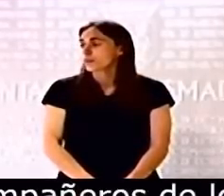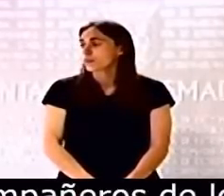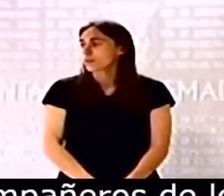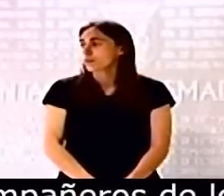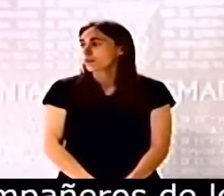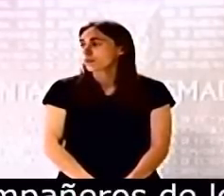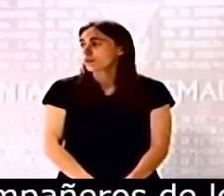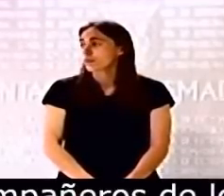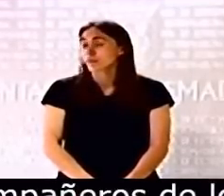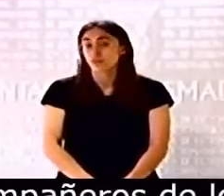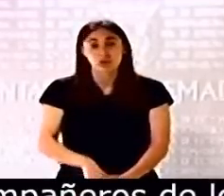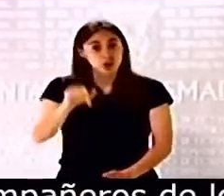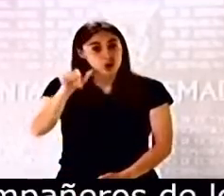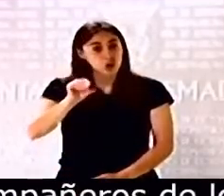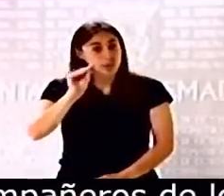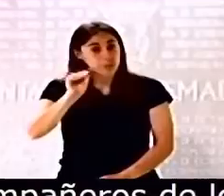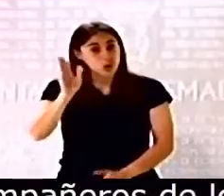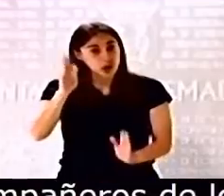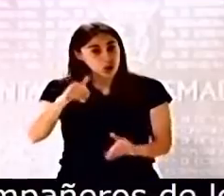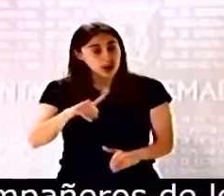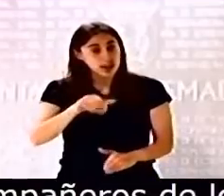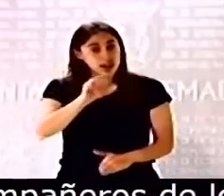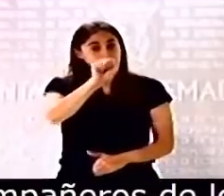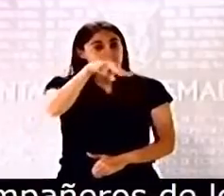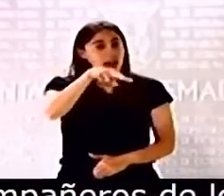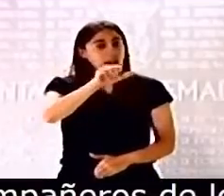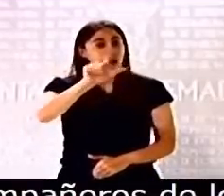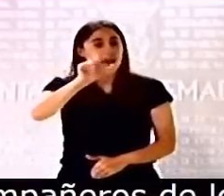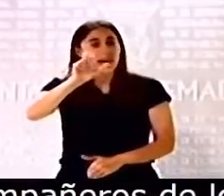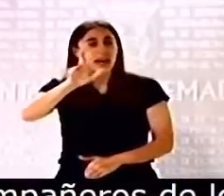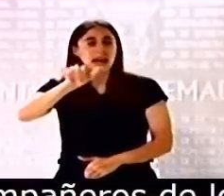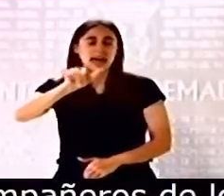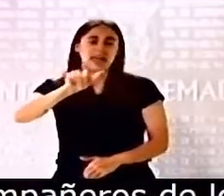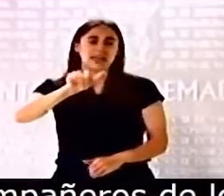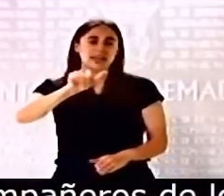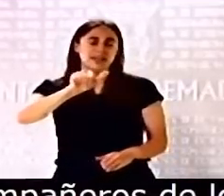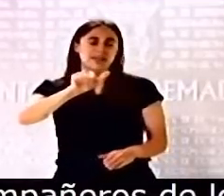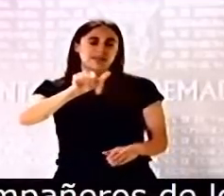¿No hay preguntas hoy? Ana Lara, de Canal Extremadura Televisión.